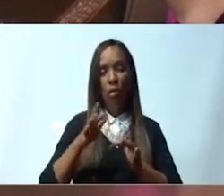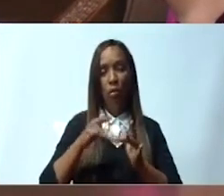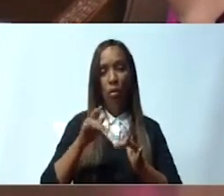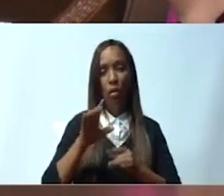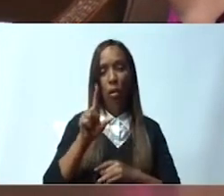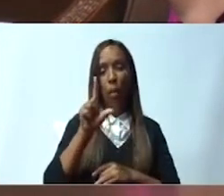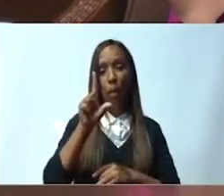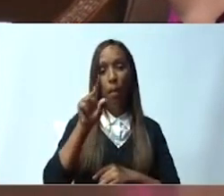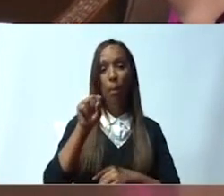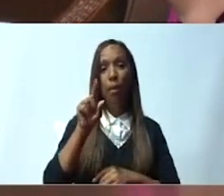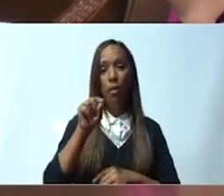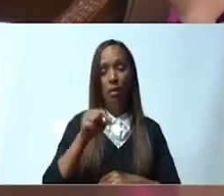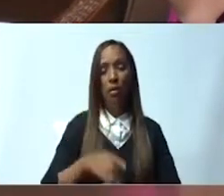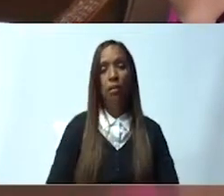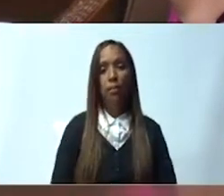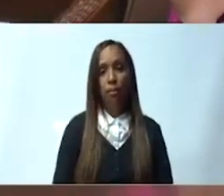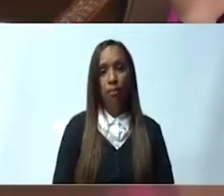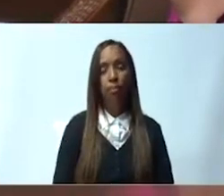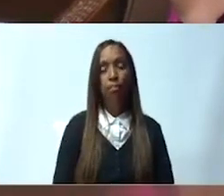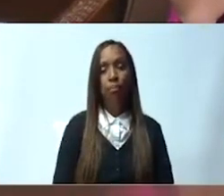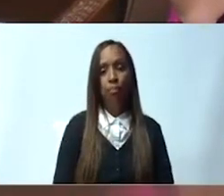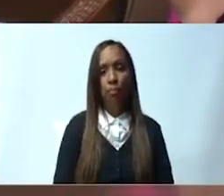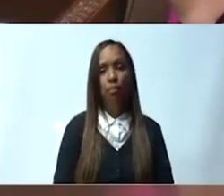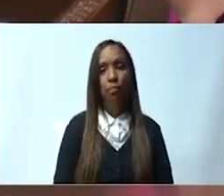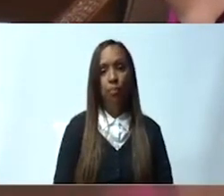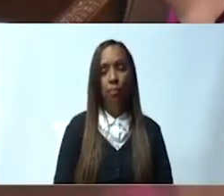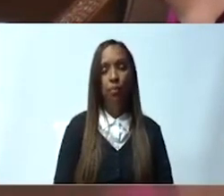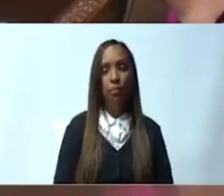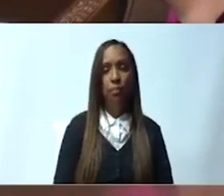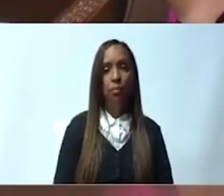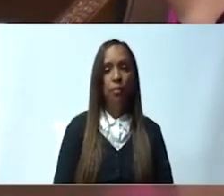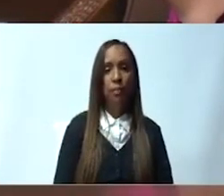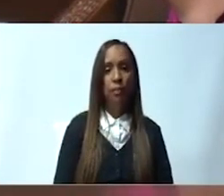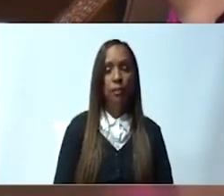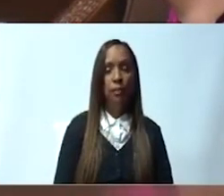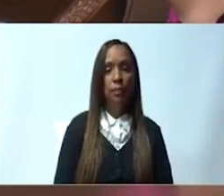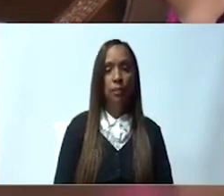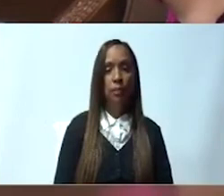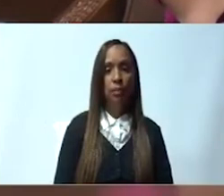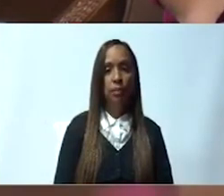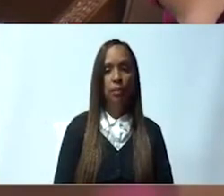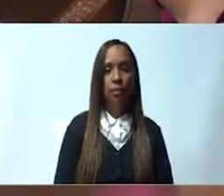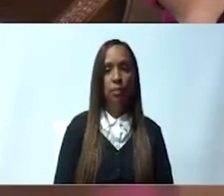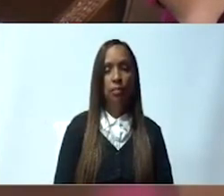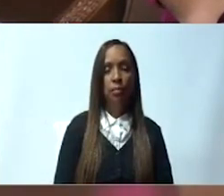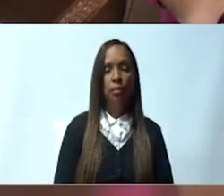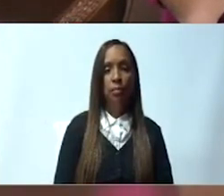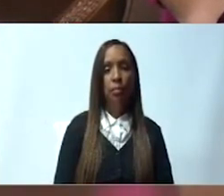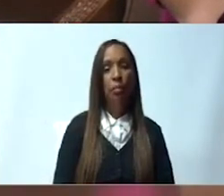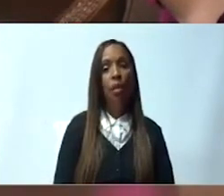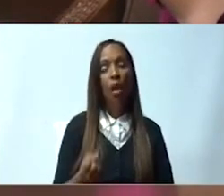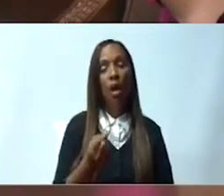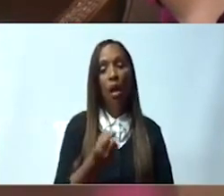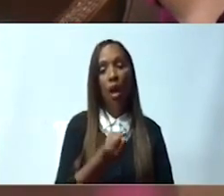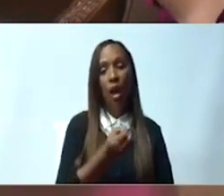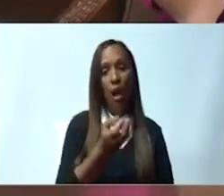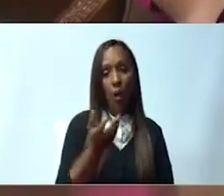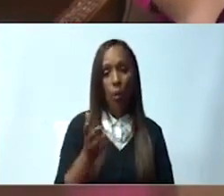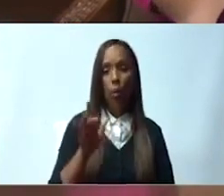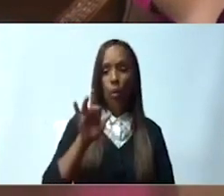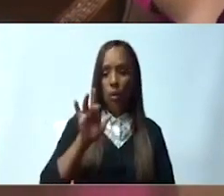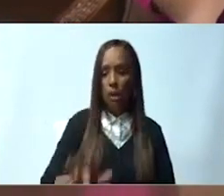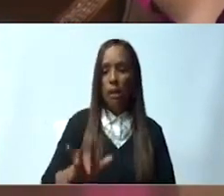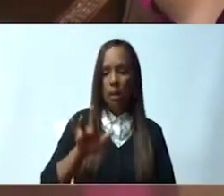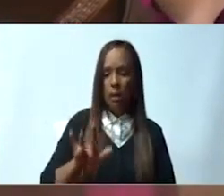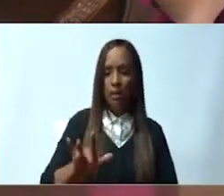No sale. En algunos casos es que no ha salido. Pero le pedimos que vamos a